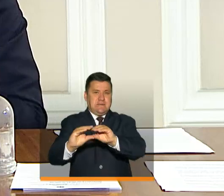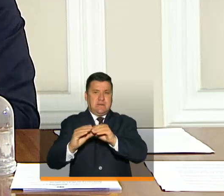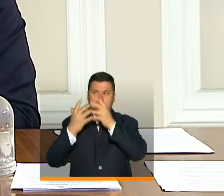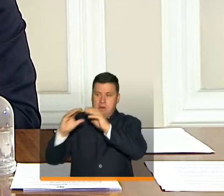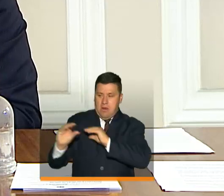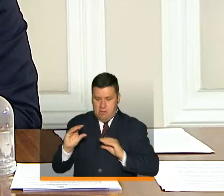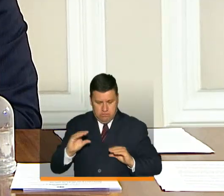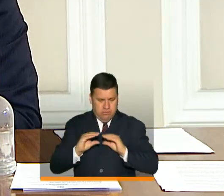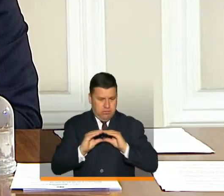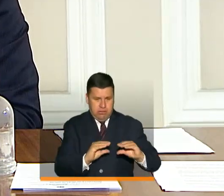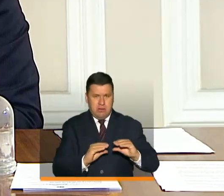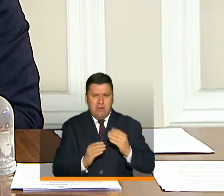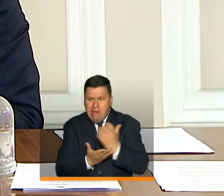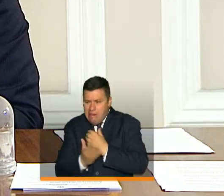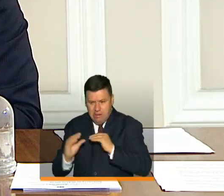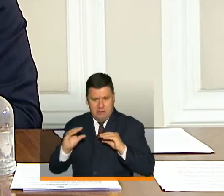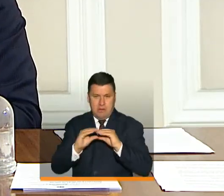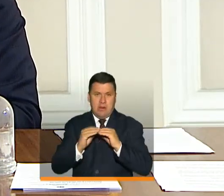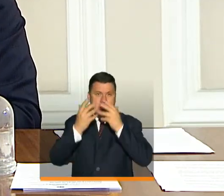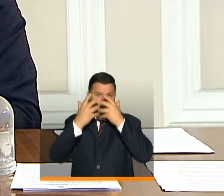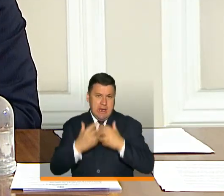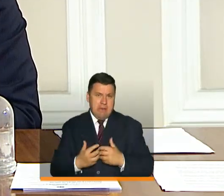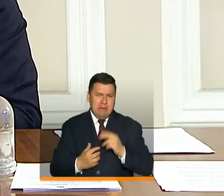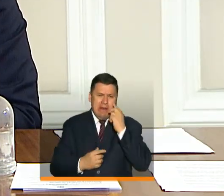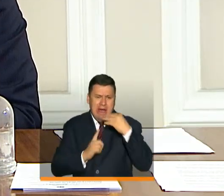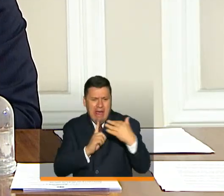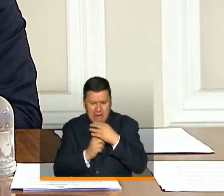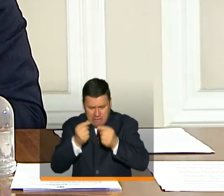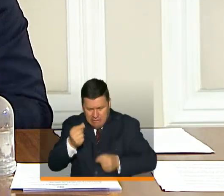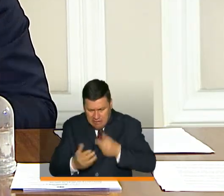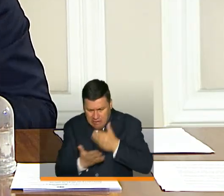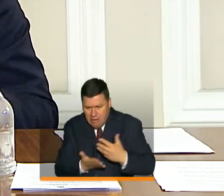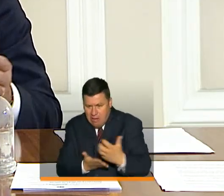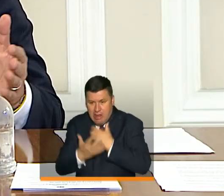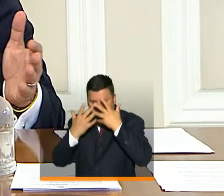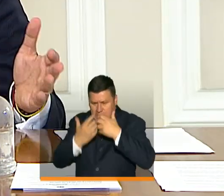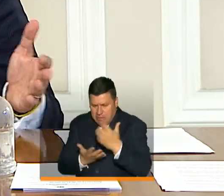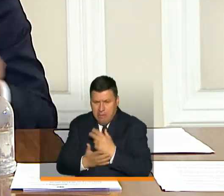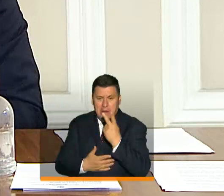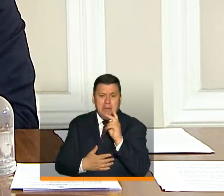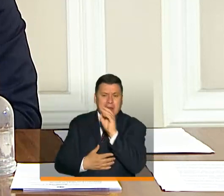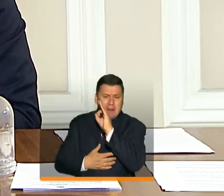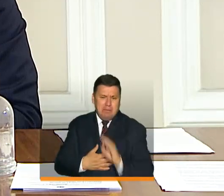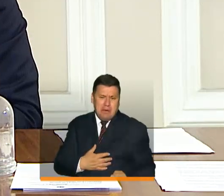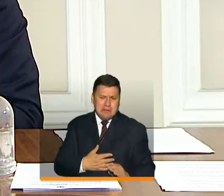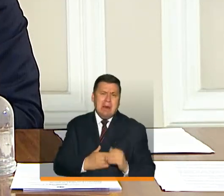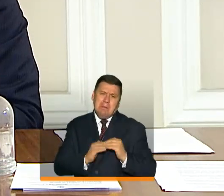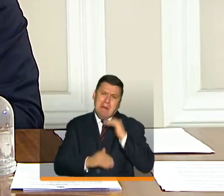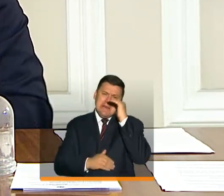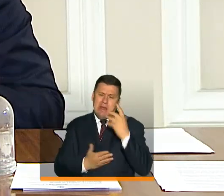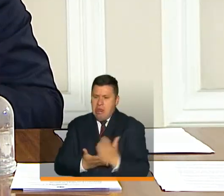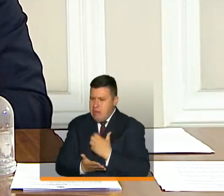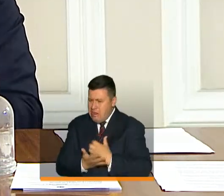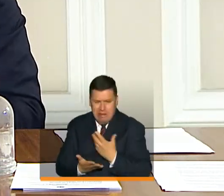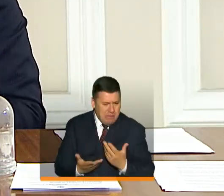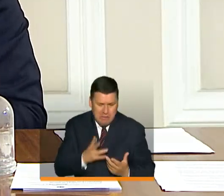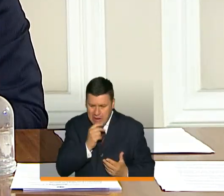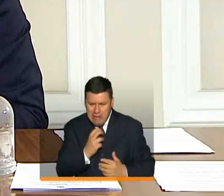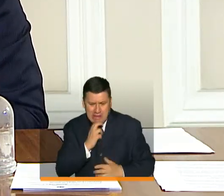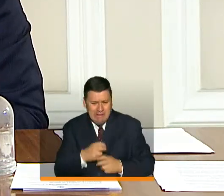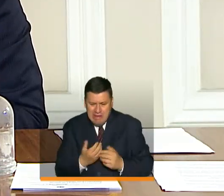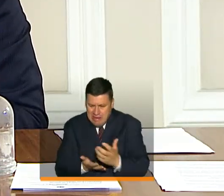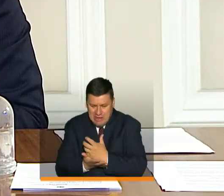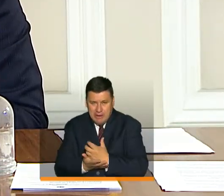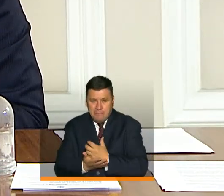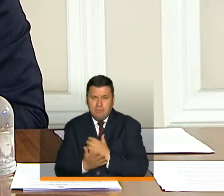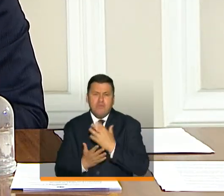aquellas personas que trabajan en empresas que han visto afectada su facturación un 20% o más. Se hace un trámite a